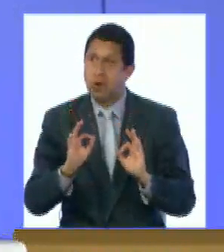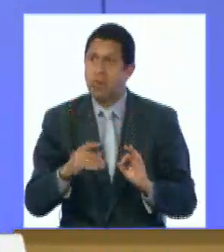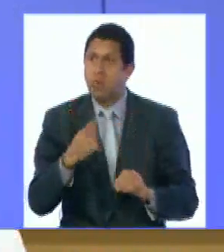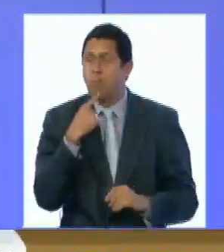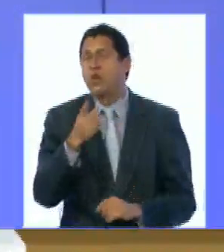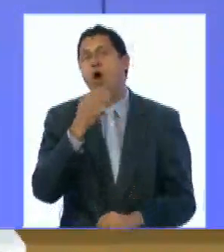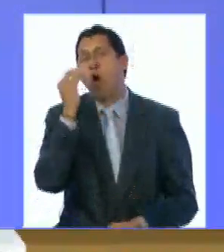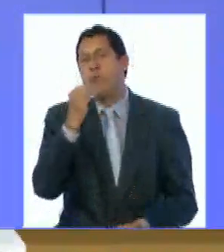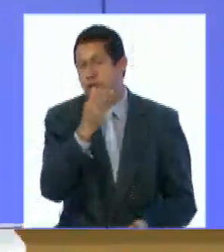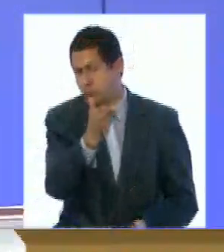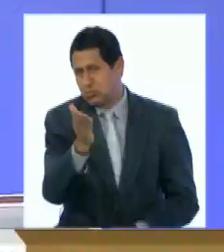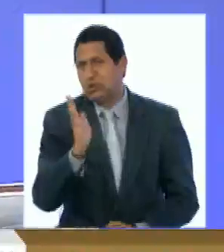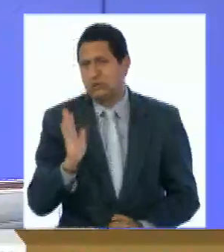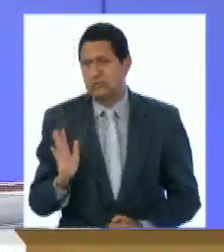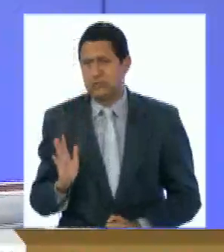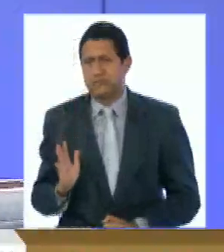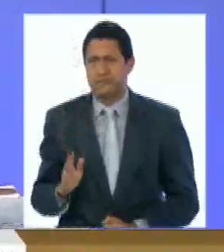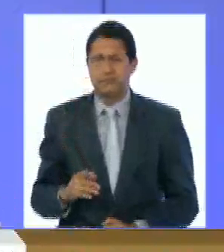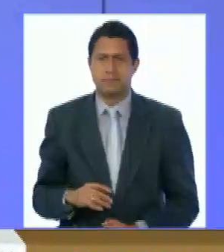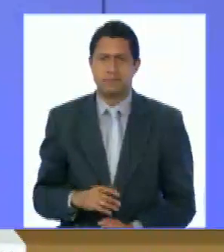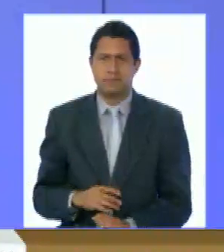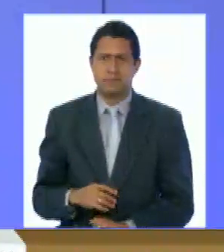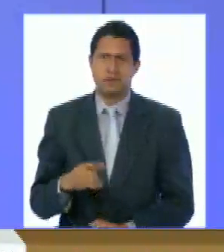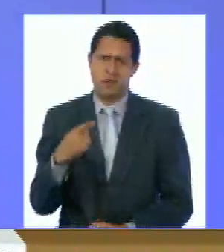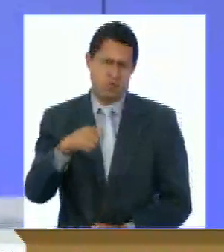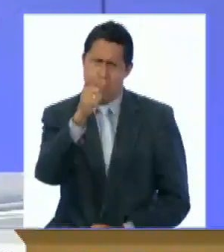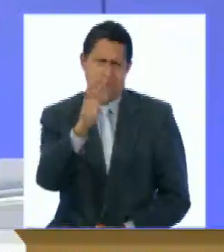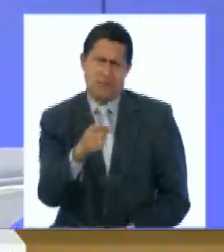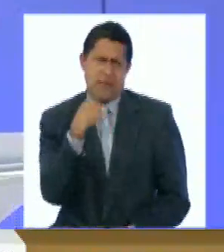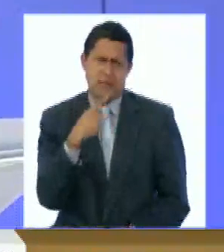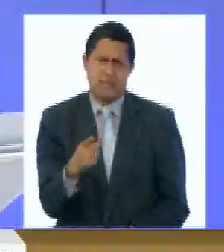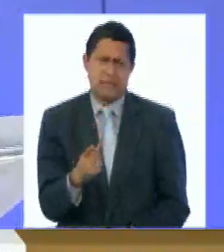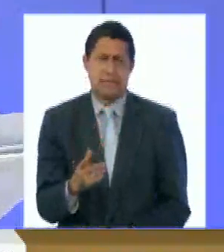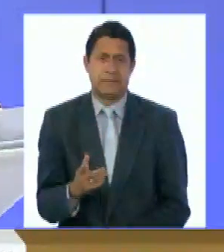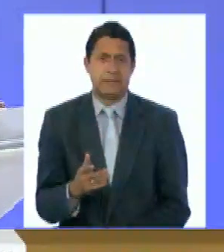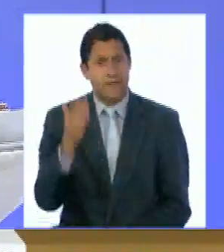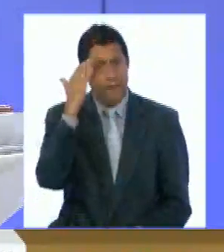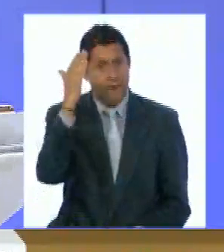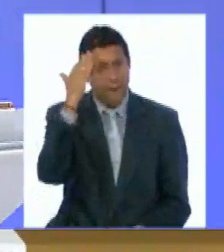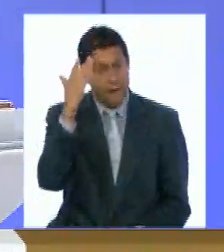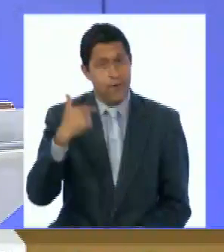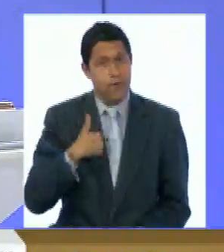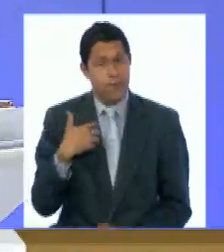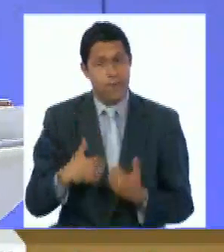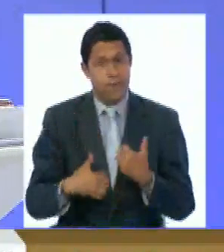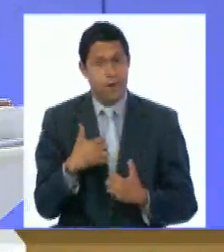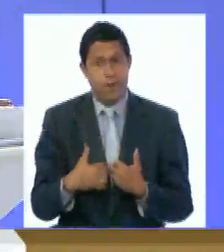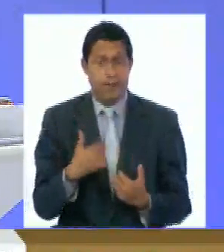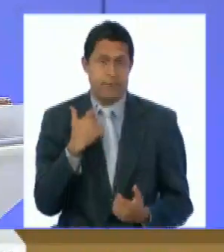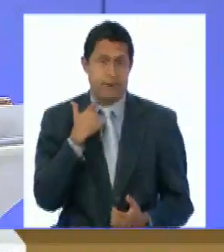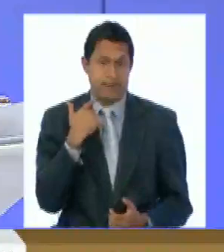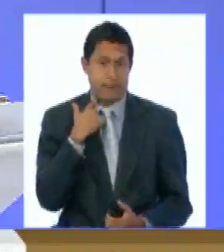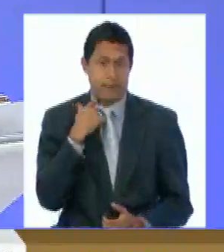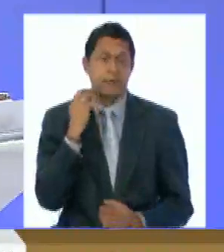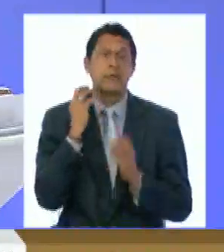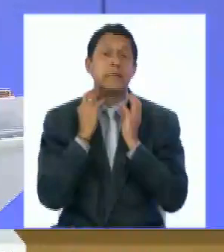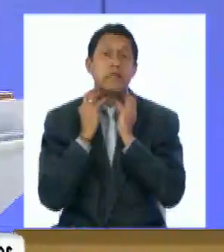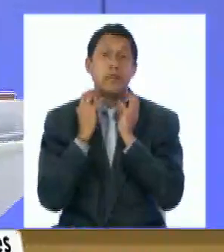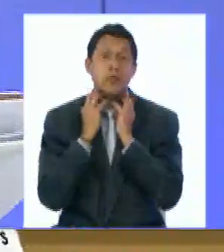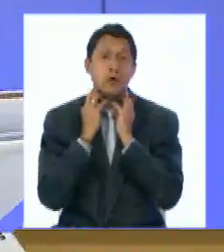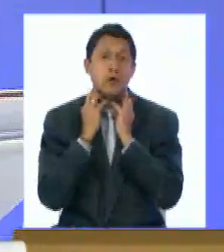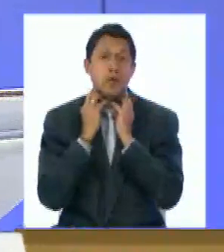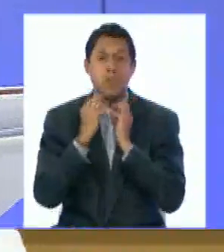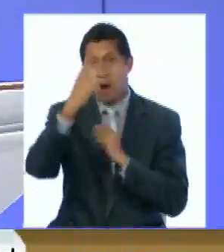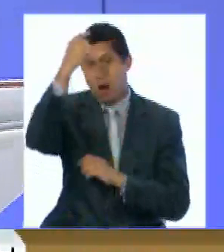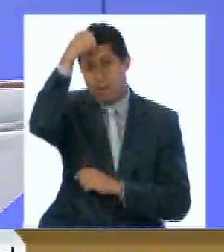pedimos su opinión acá tenemos ahora marina hice lo siguiente hola mi problema pasó de ser de la tiroides a